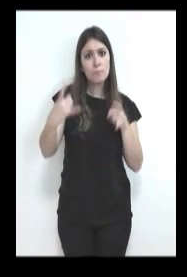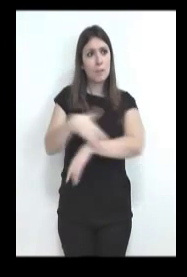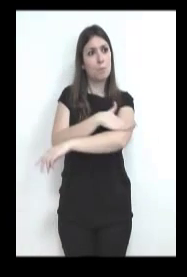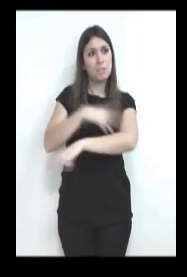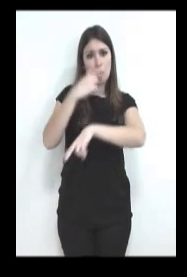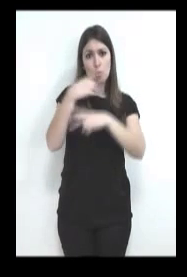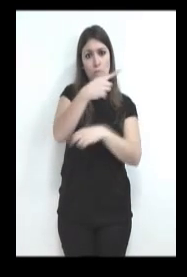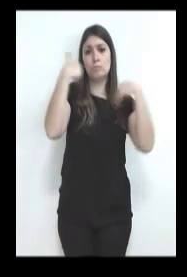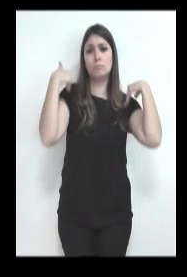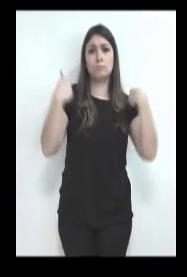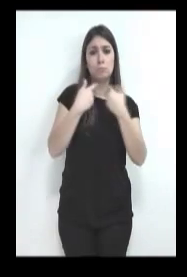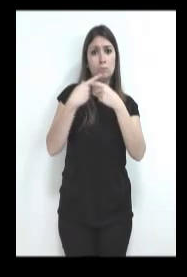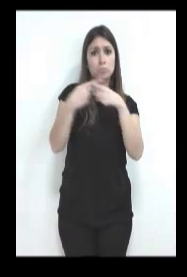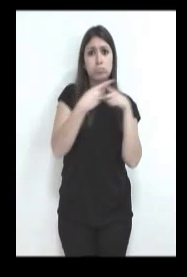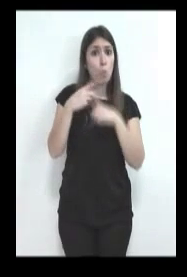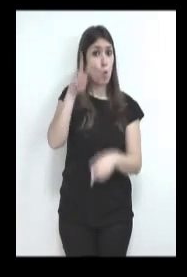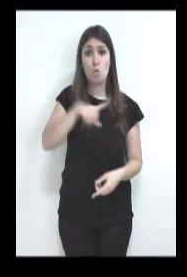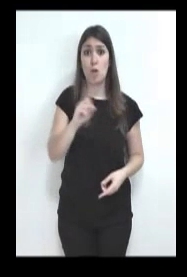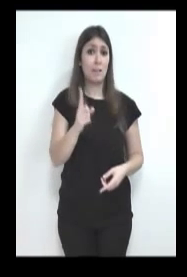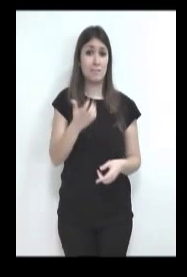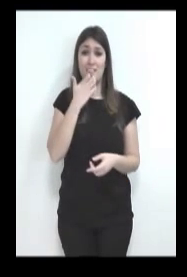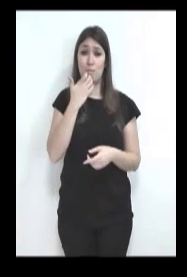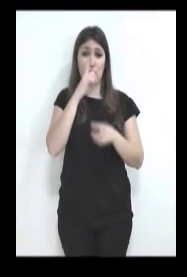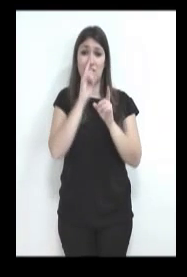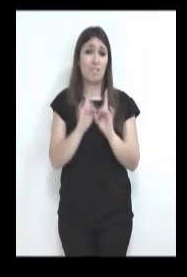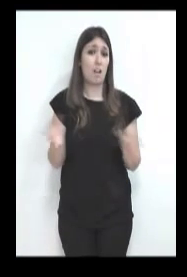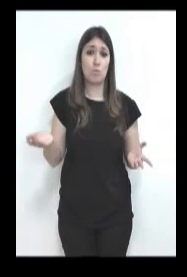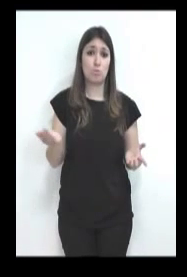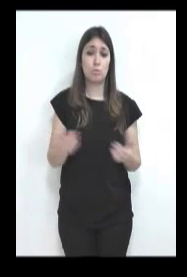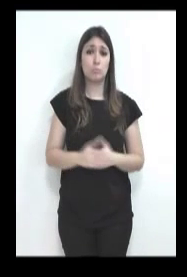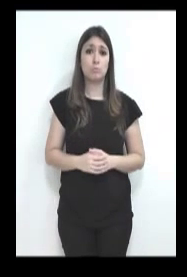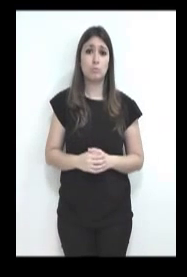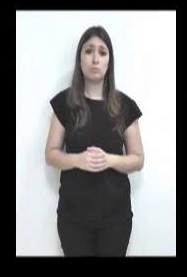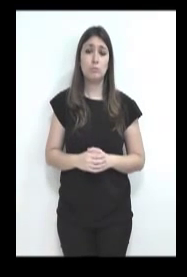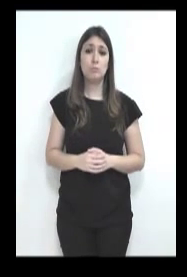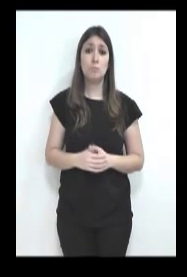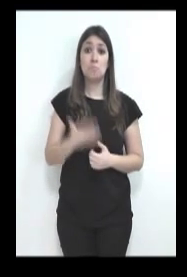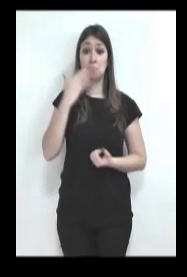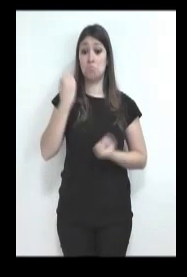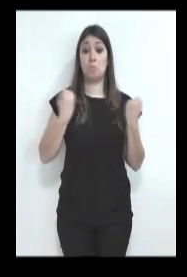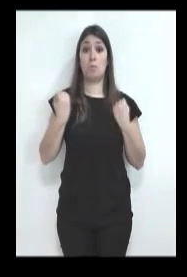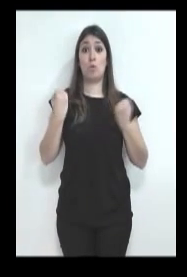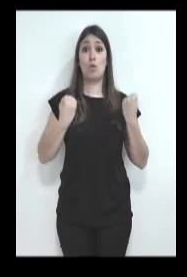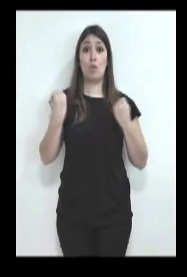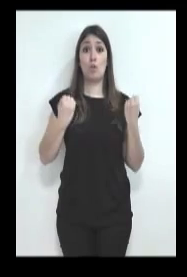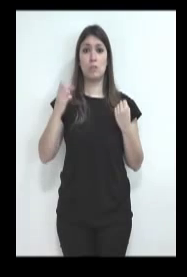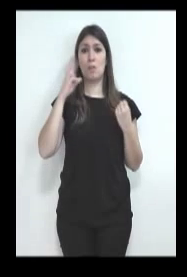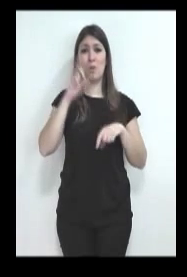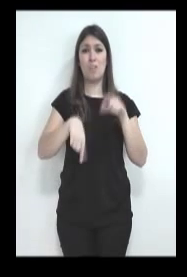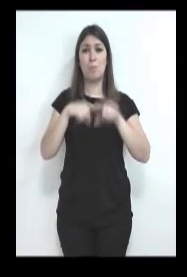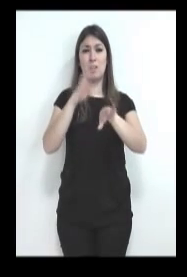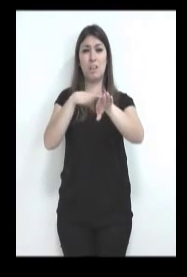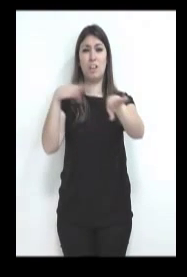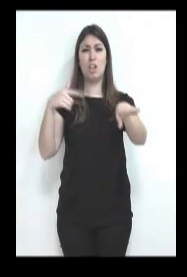administración distribuye. Es un ejemplo claro en el que el que va en el coche va subiendo la información de por